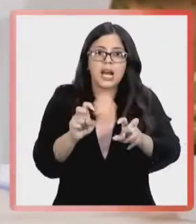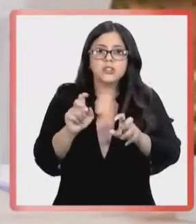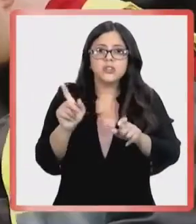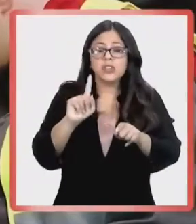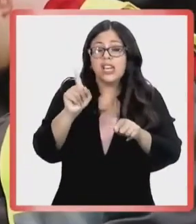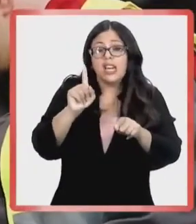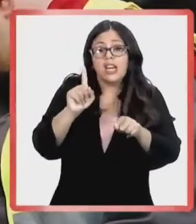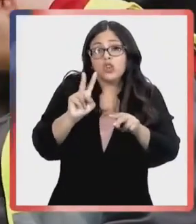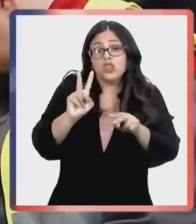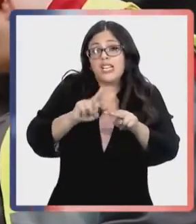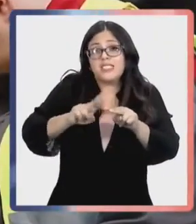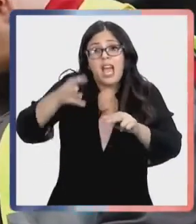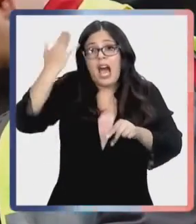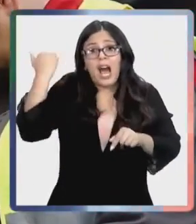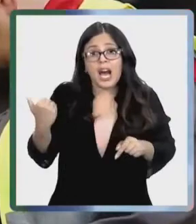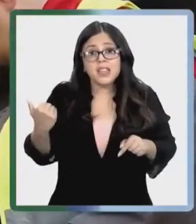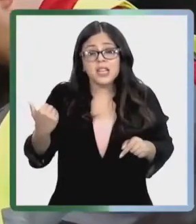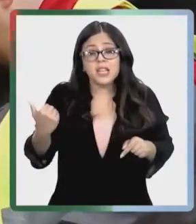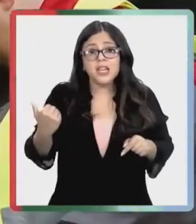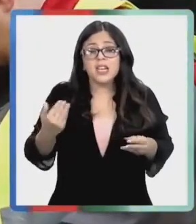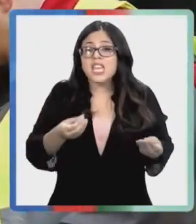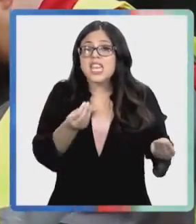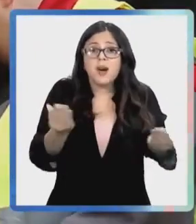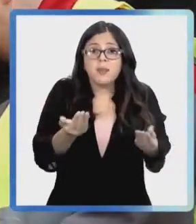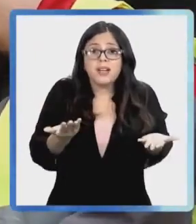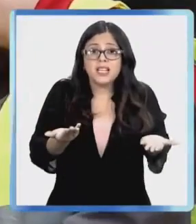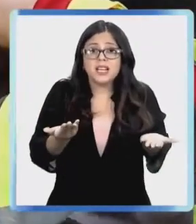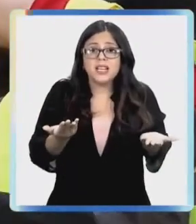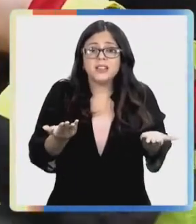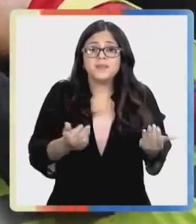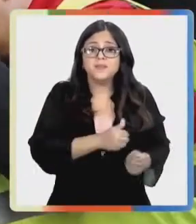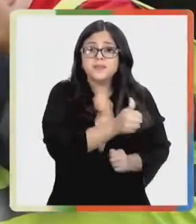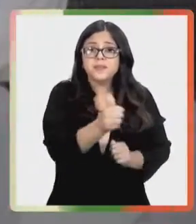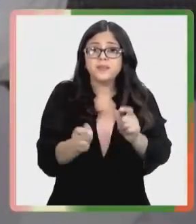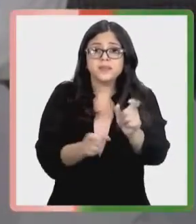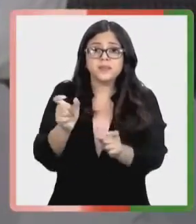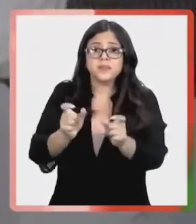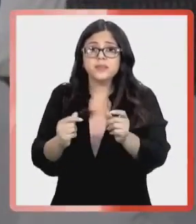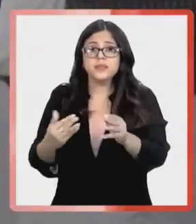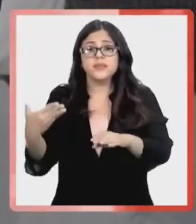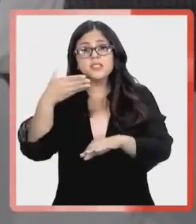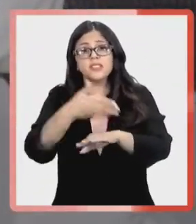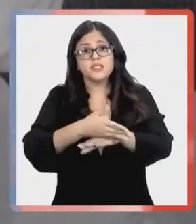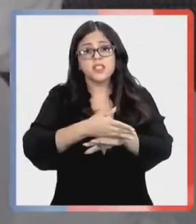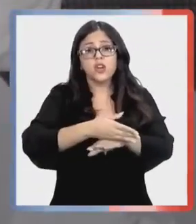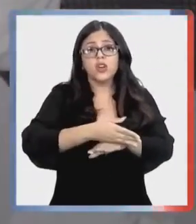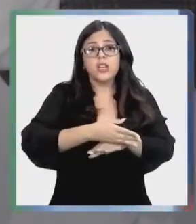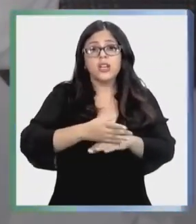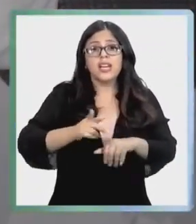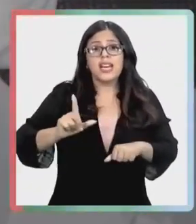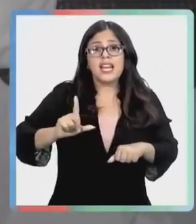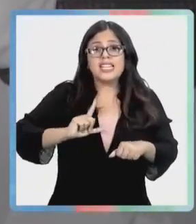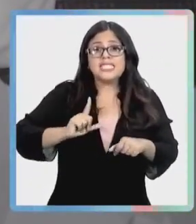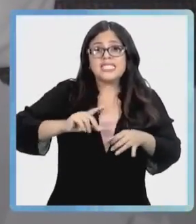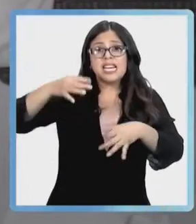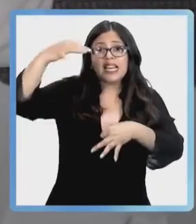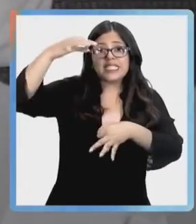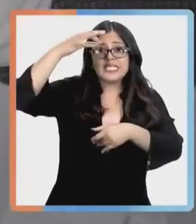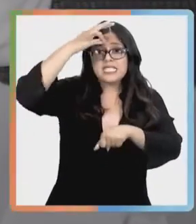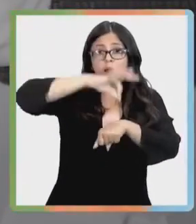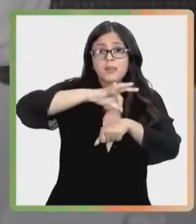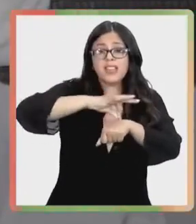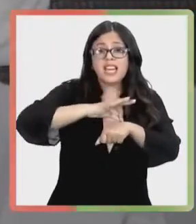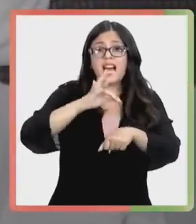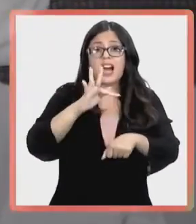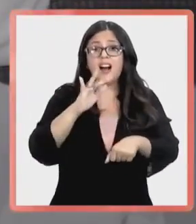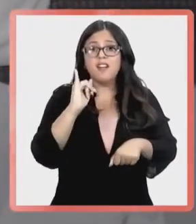venía sucediendo ahora, lo que va a ocurrir es que toda persona que llegue con una licencia médica por fibromialgia o dolor